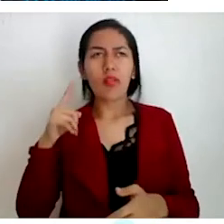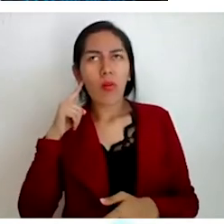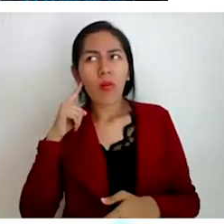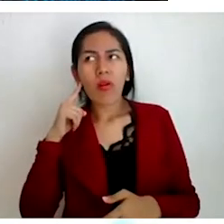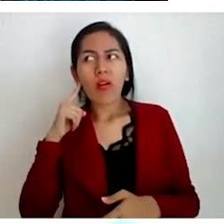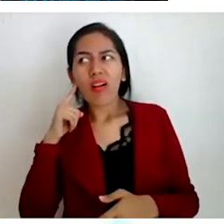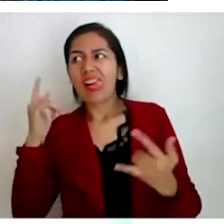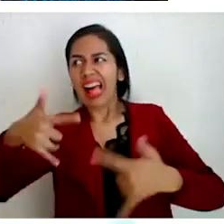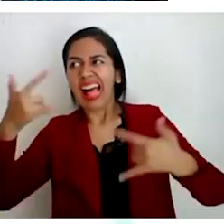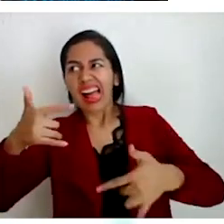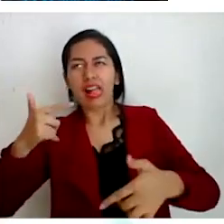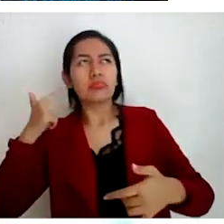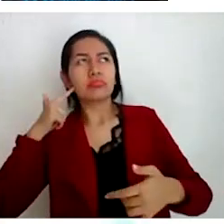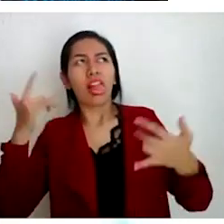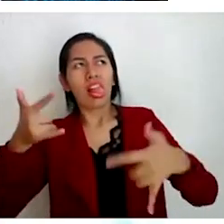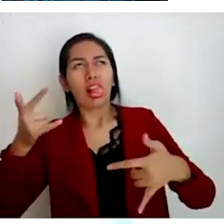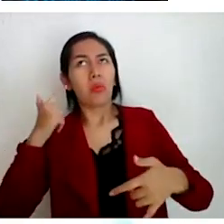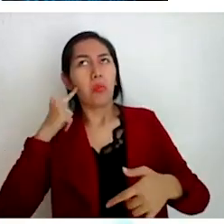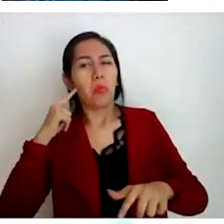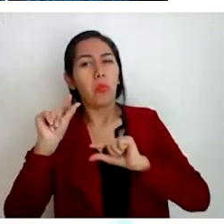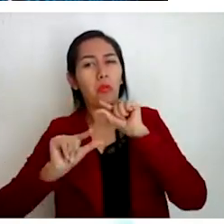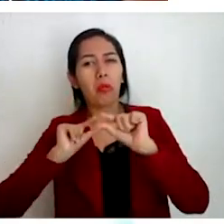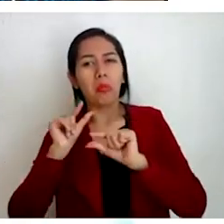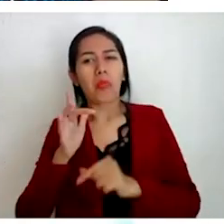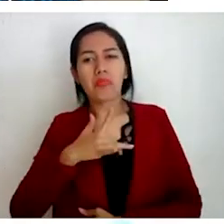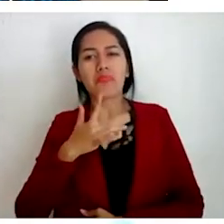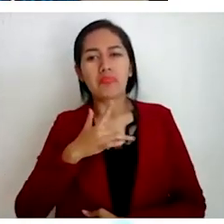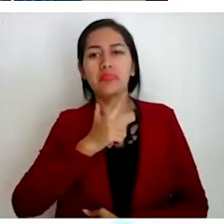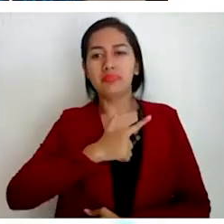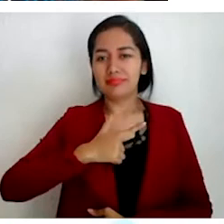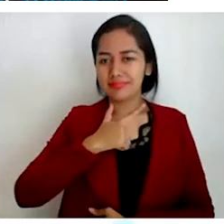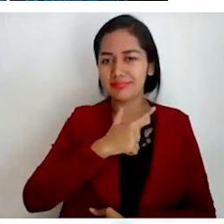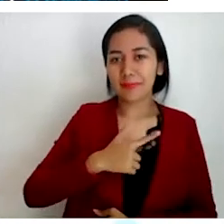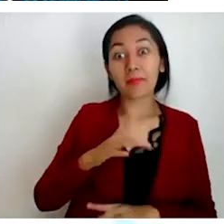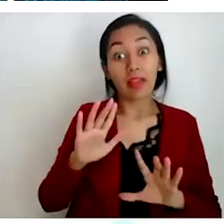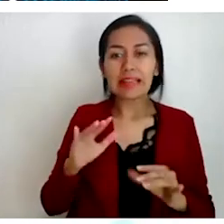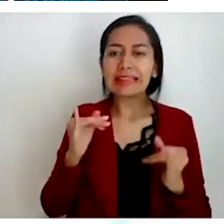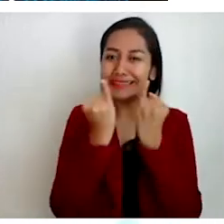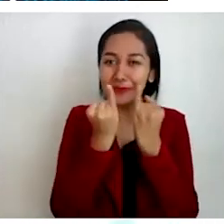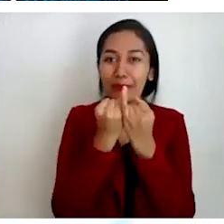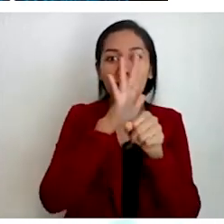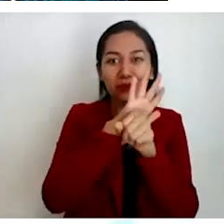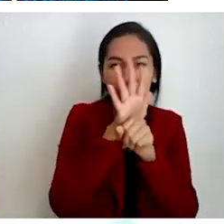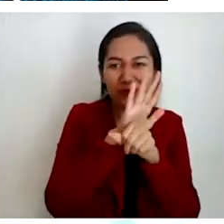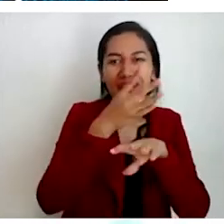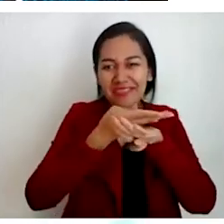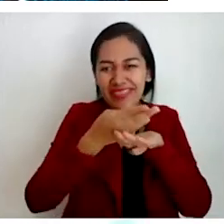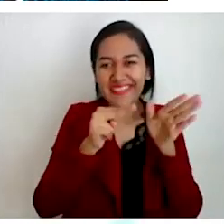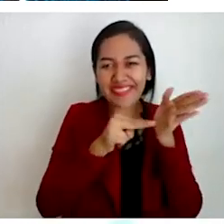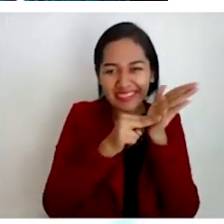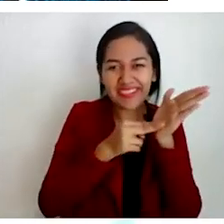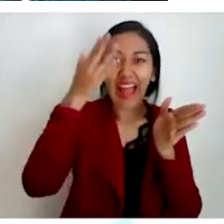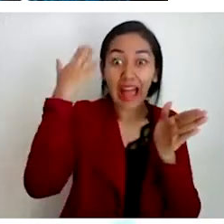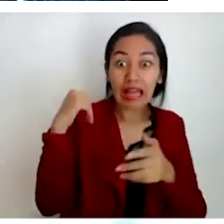metalero, ¿no? Igual la música clásica, el jazz, el cine en blanco y negro también. Entonces yo, eso es lo que más le recomiendo. Y ahora la oferta que